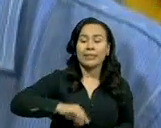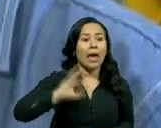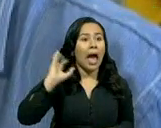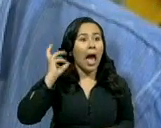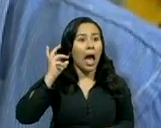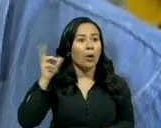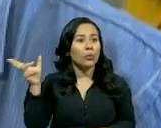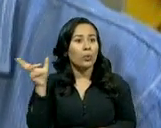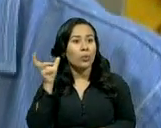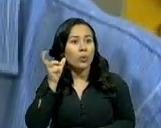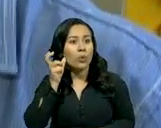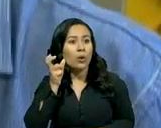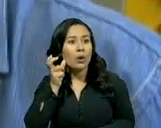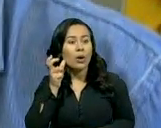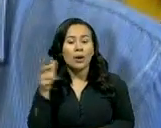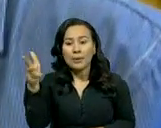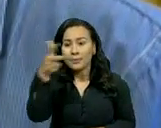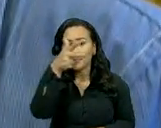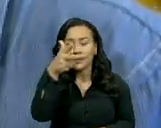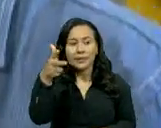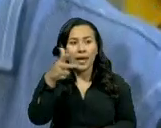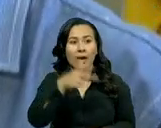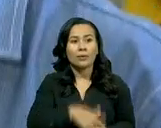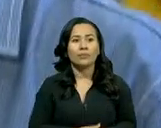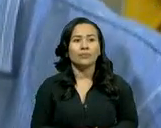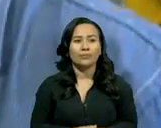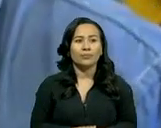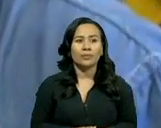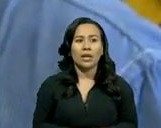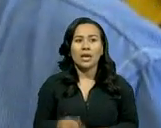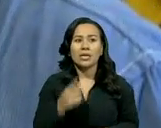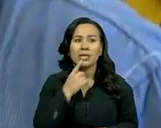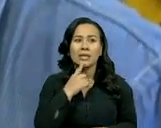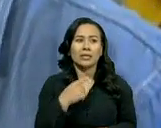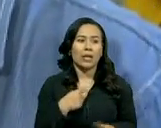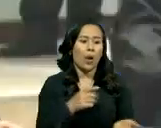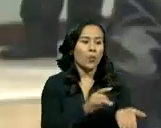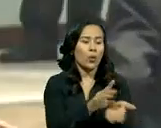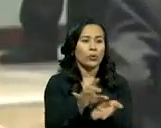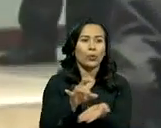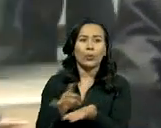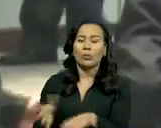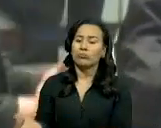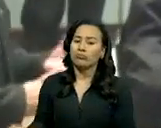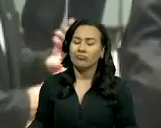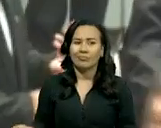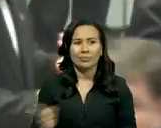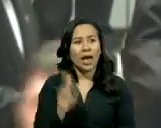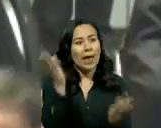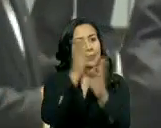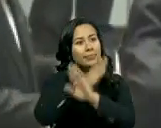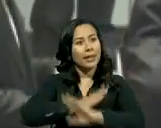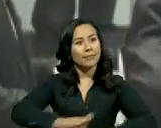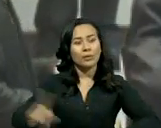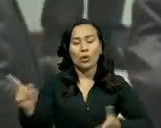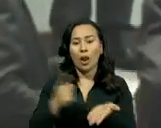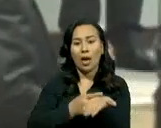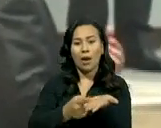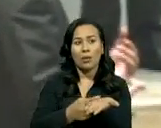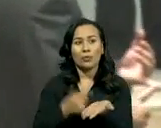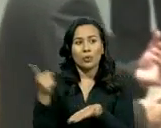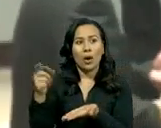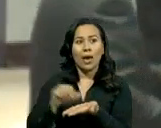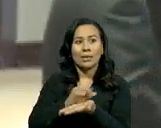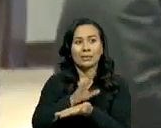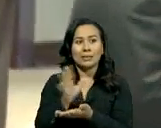de manera inadecuada o un video y pretender descalificar a un asambleísta. Así terminó la jornada en la asamblea. El tema